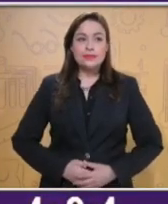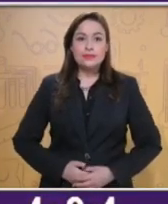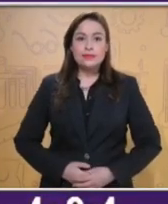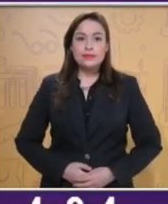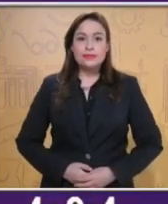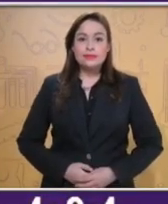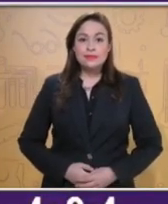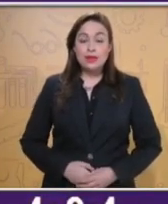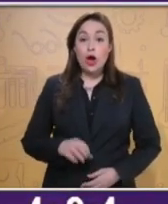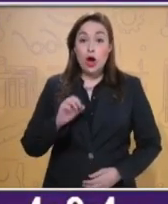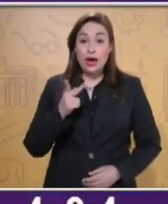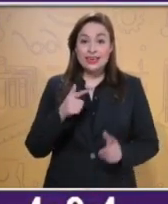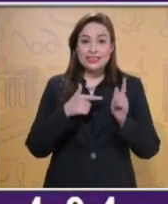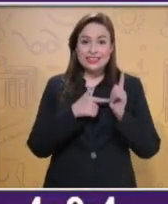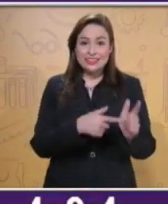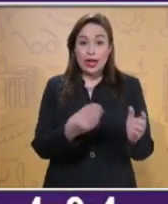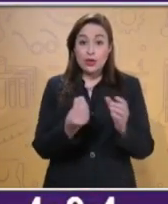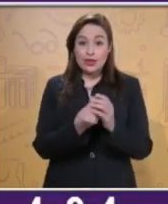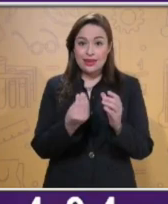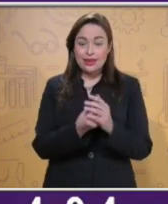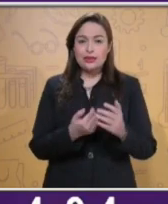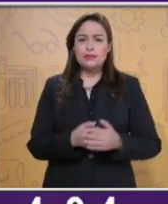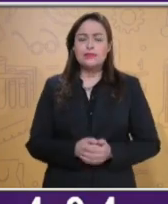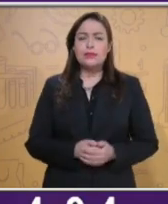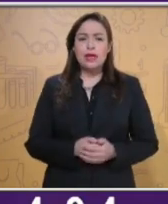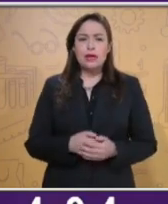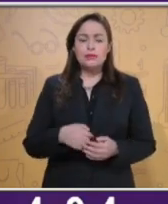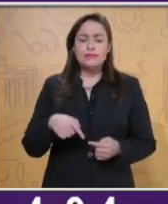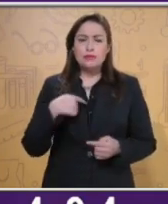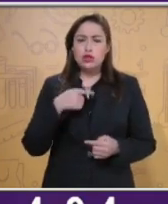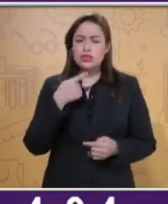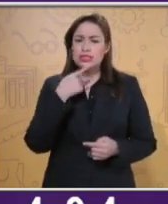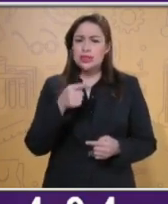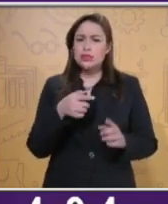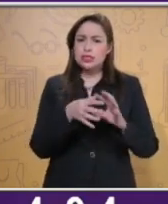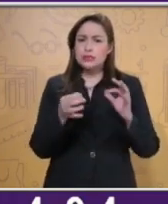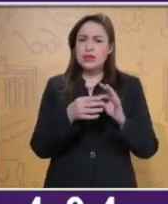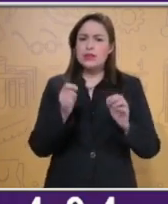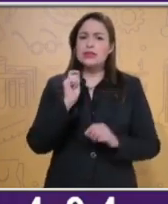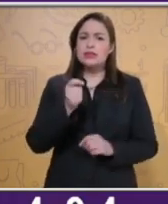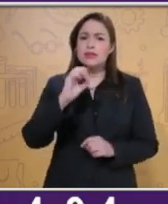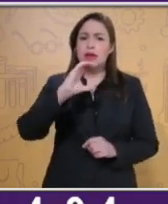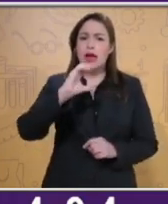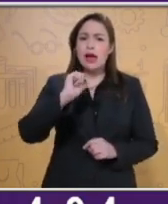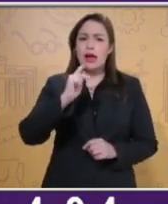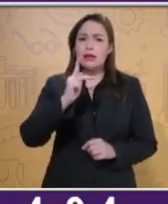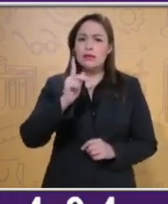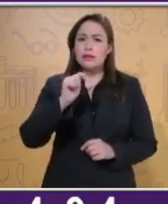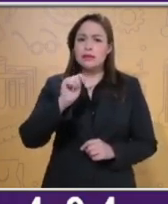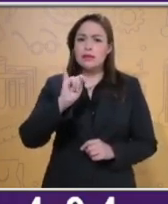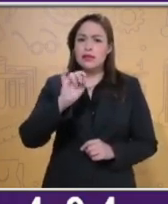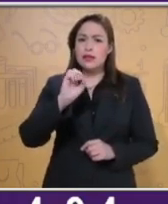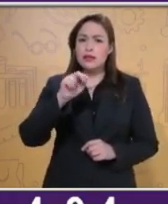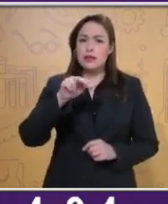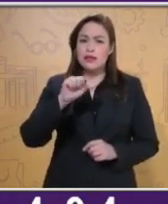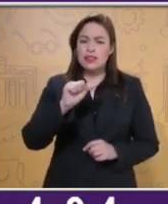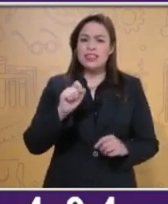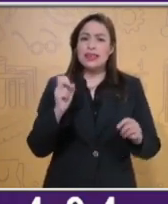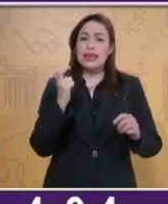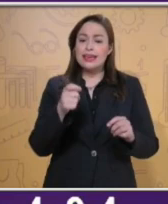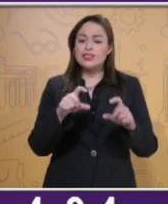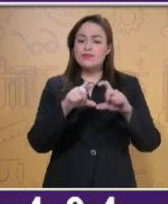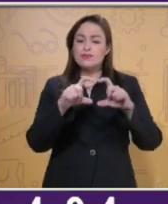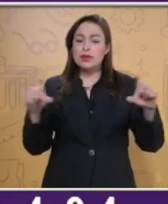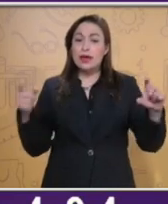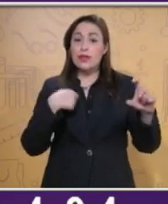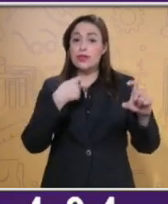Okay, class, let's continue. We were talking about the captions. I told you the captions are the spaces in which the narrator tells